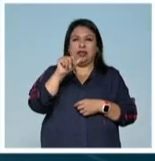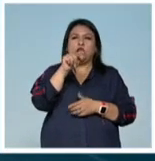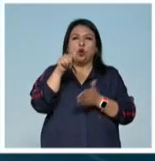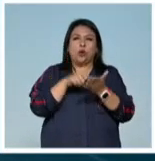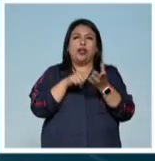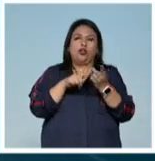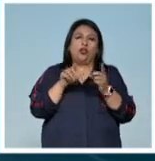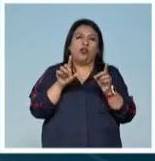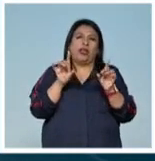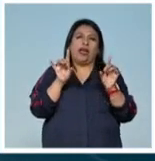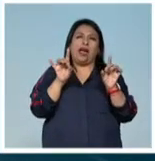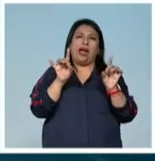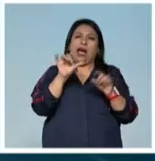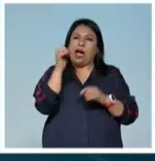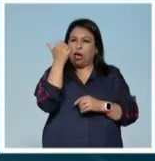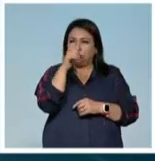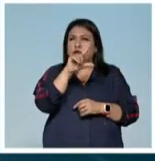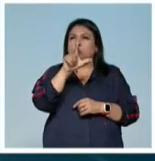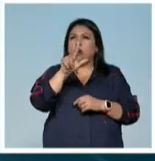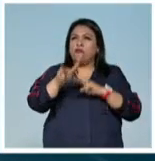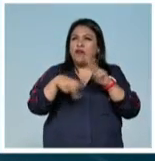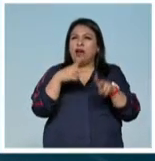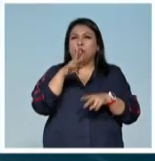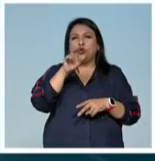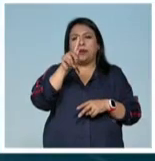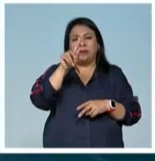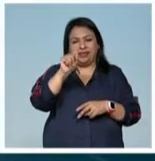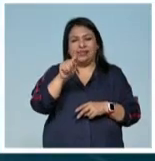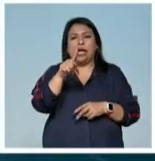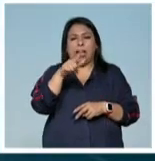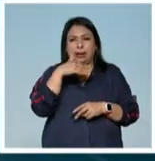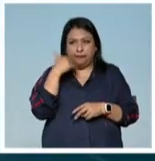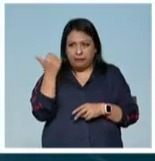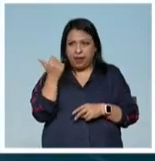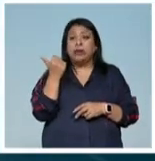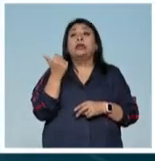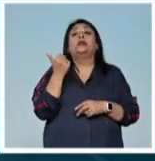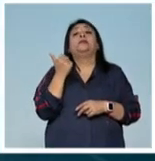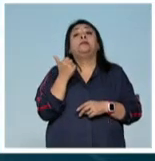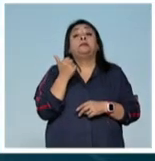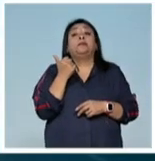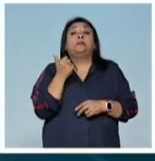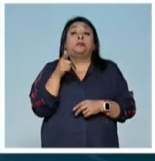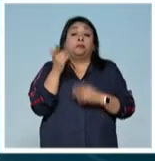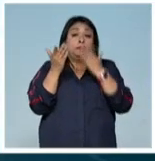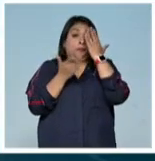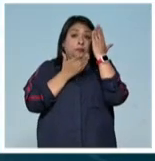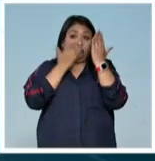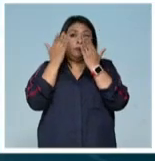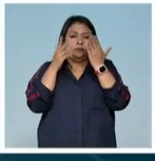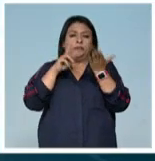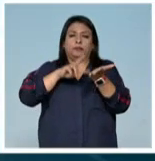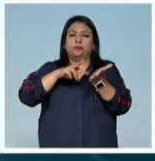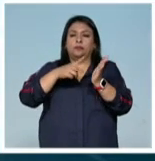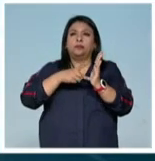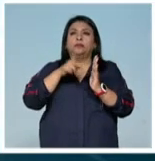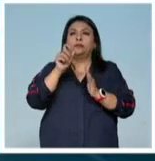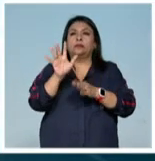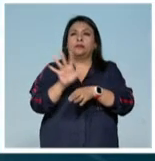Austria. Luego va a Budapest, está en Alemania, y se estudia